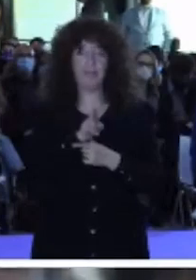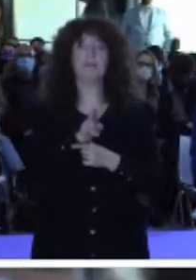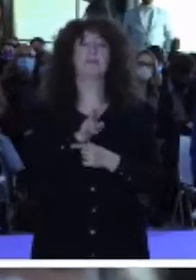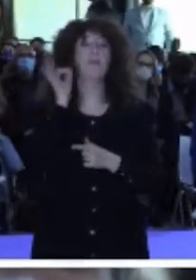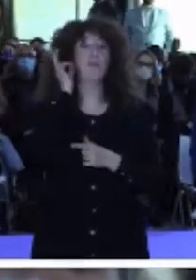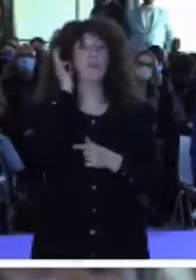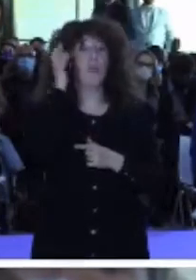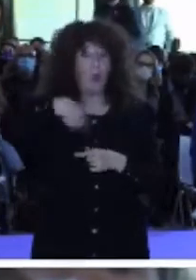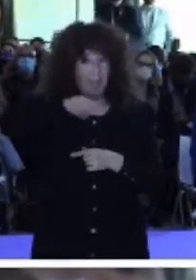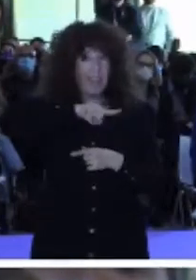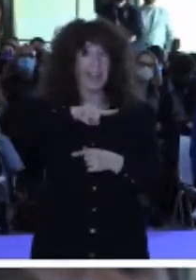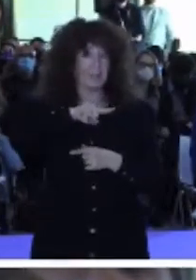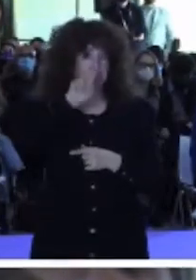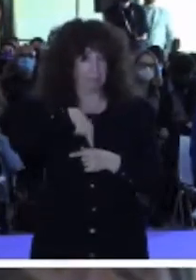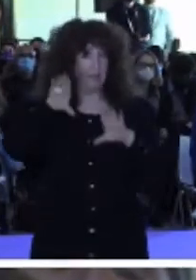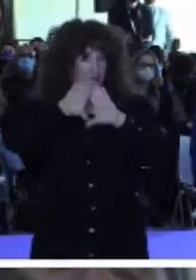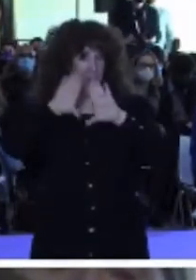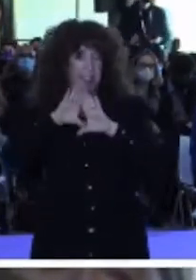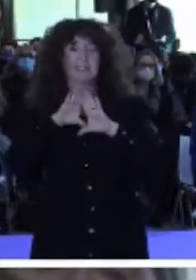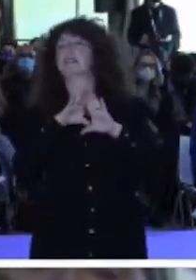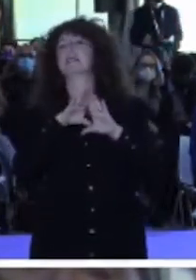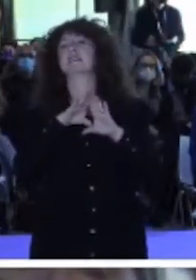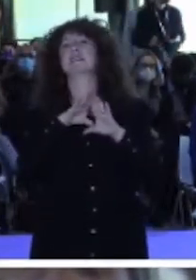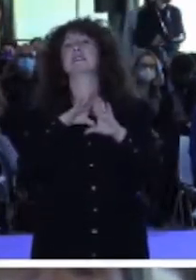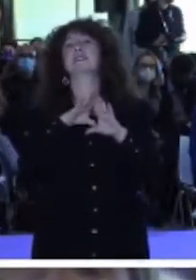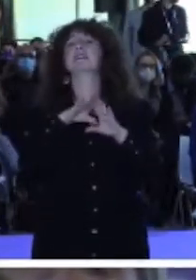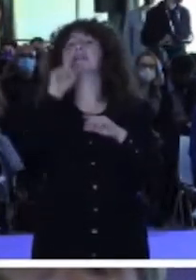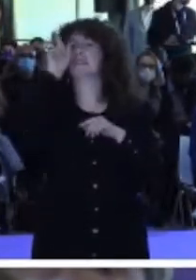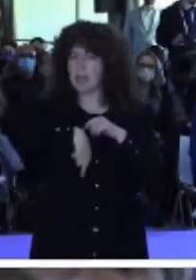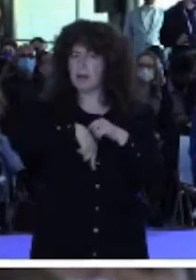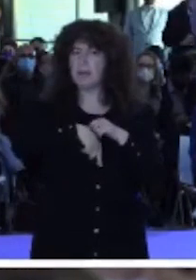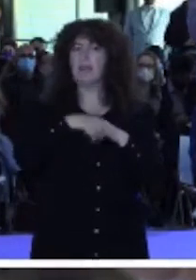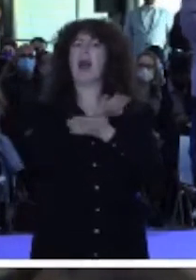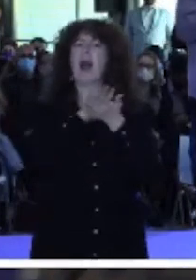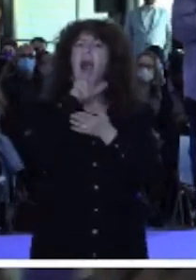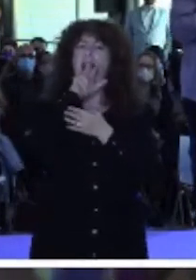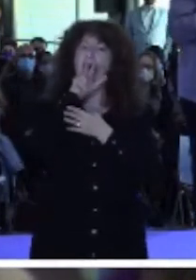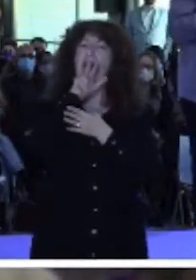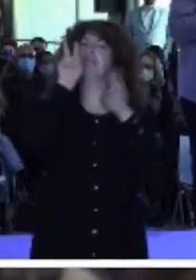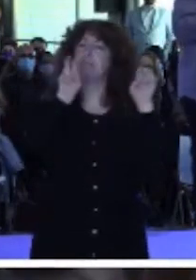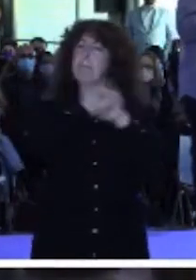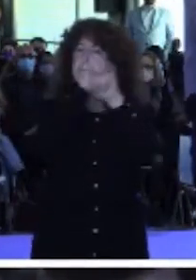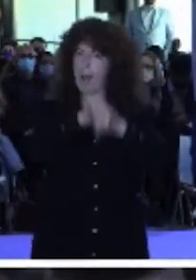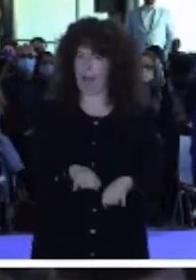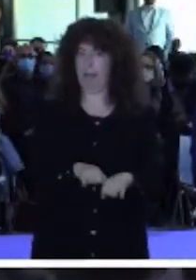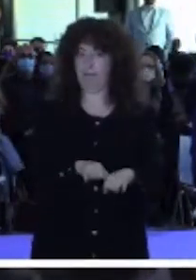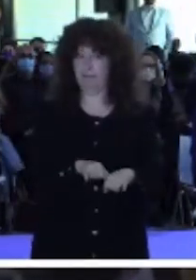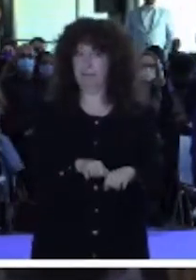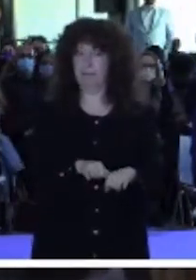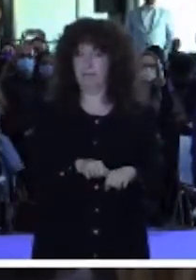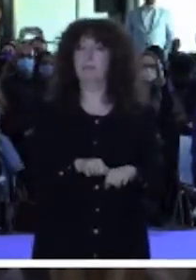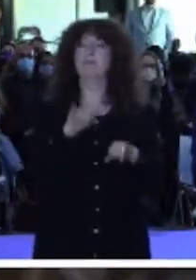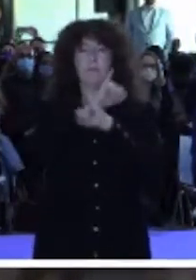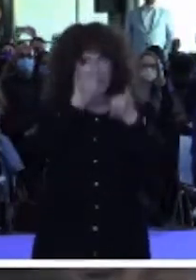las mujeres las feministas tenemos también que hablar de la paz qué